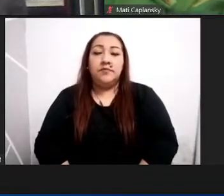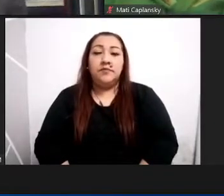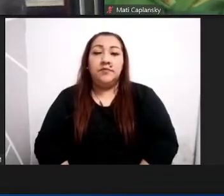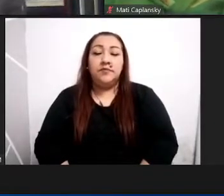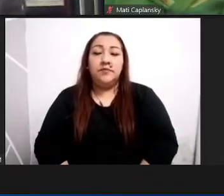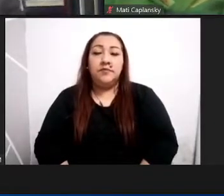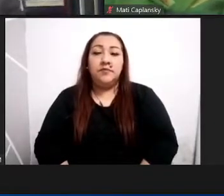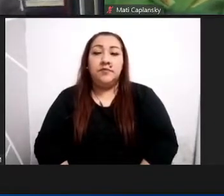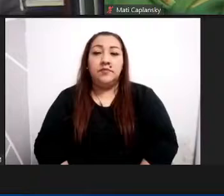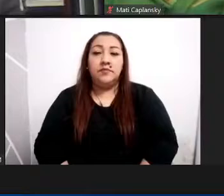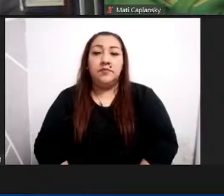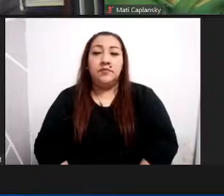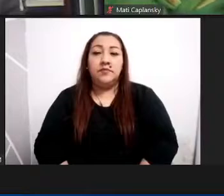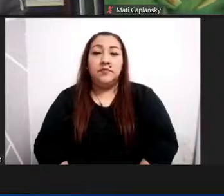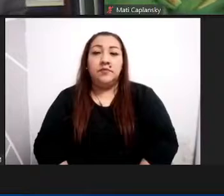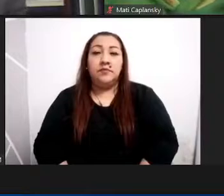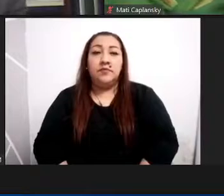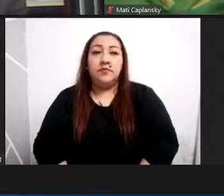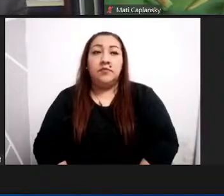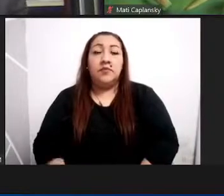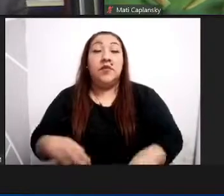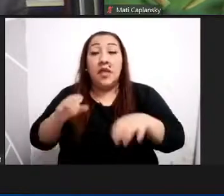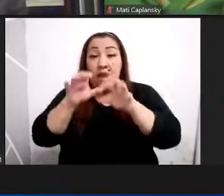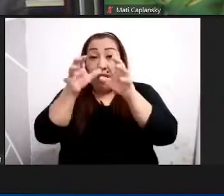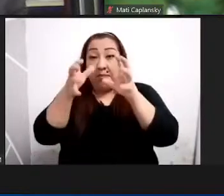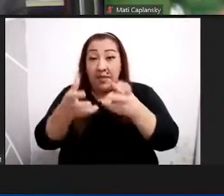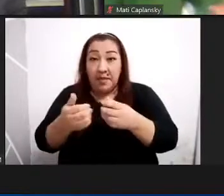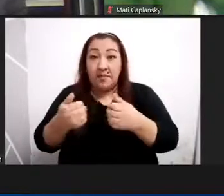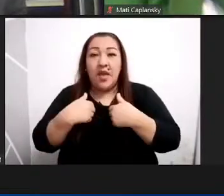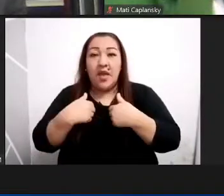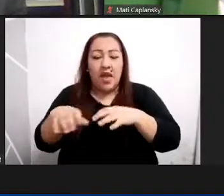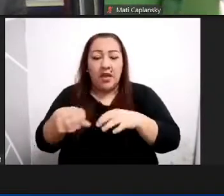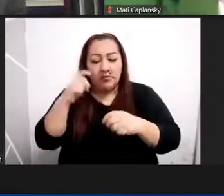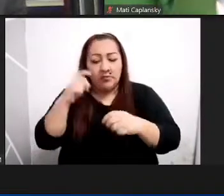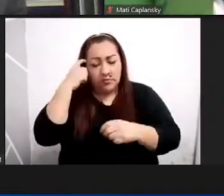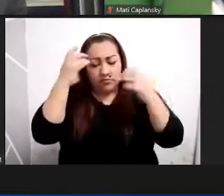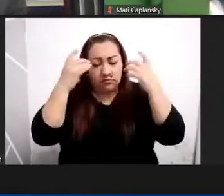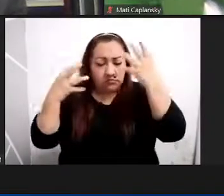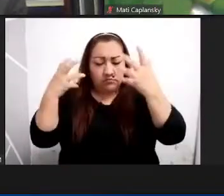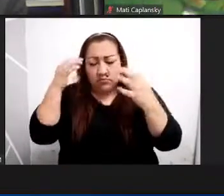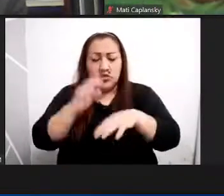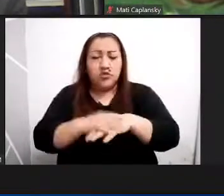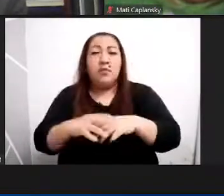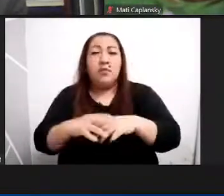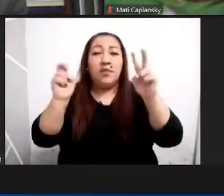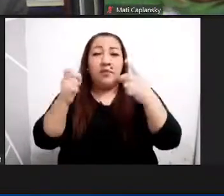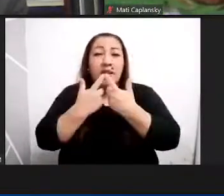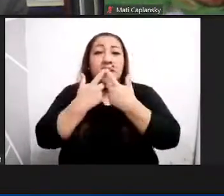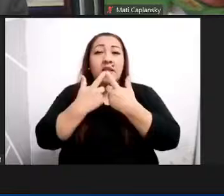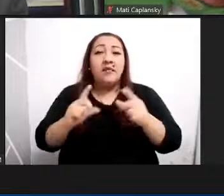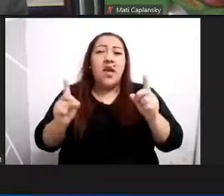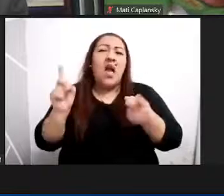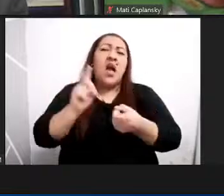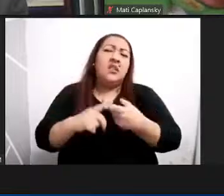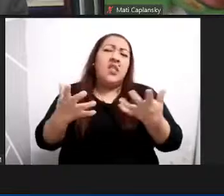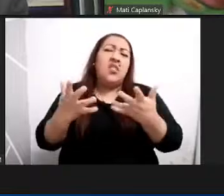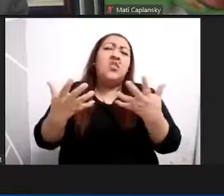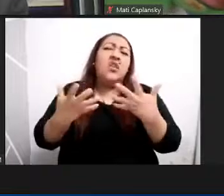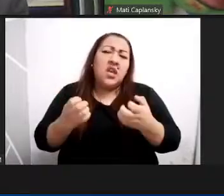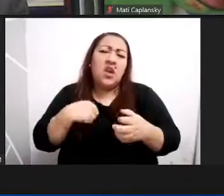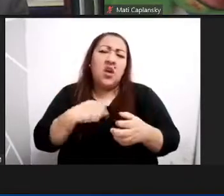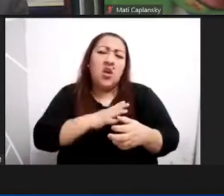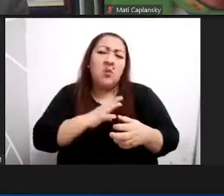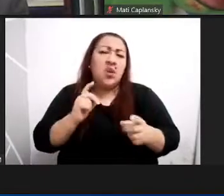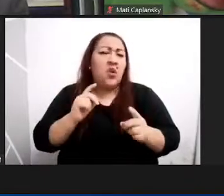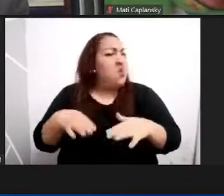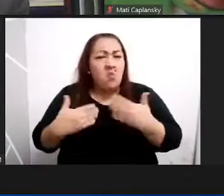estoy de acuerdo, que la pandemia nos ha hecho cuestionar el Estado liberal, ¿no? Y hasta dónde este Estado liberal no ha sido capaz